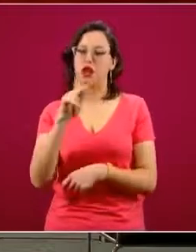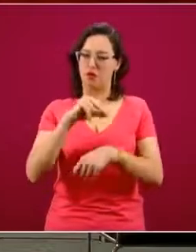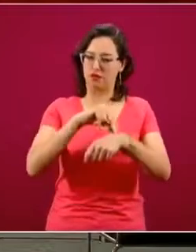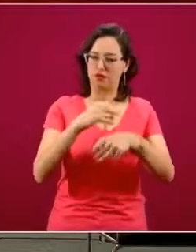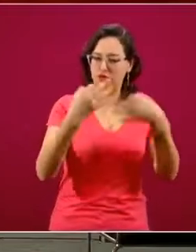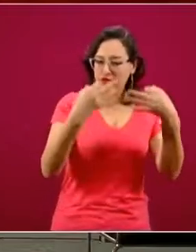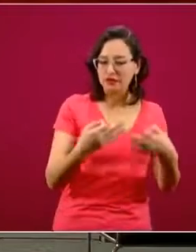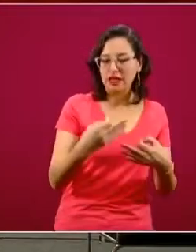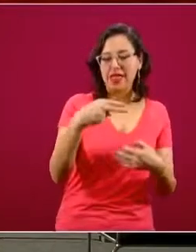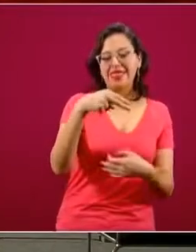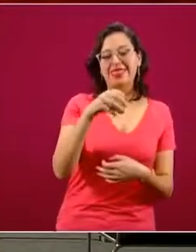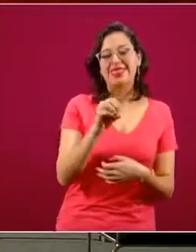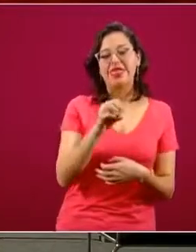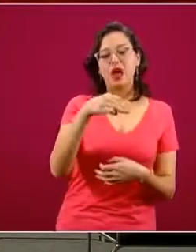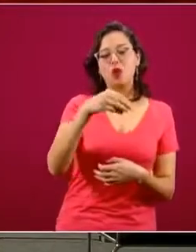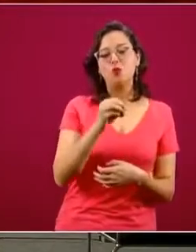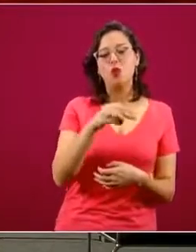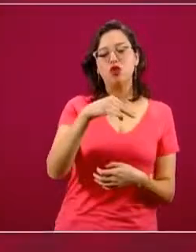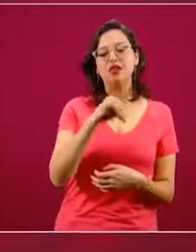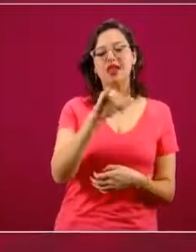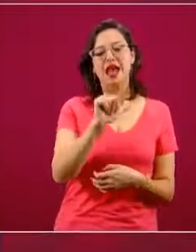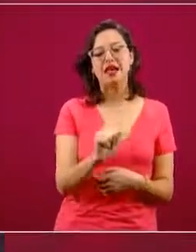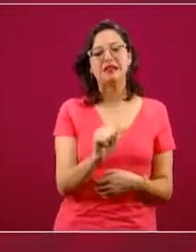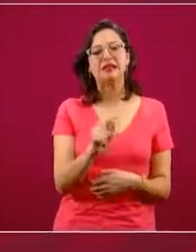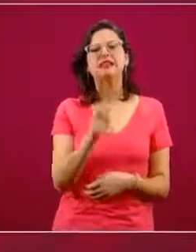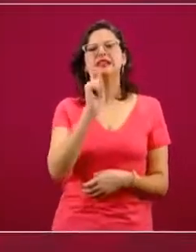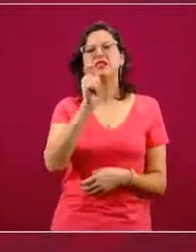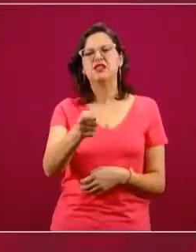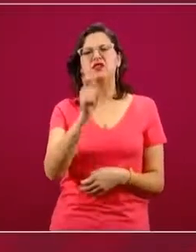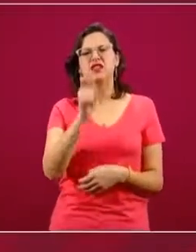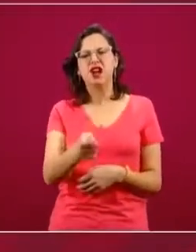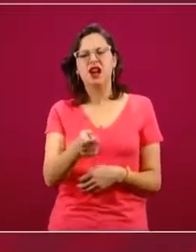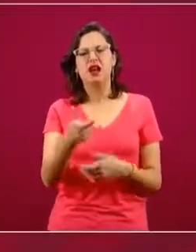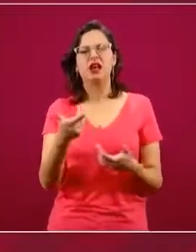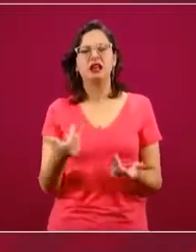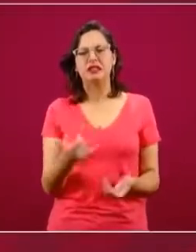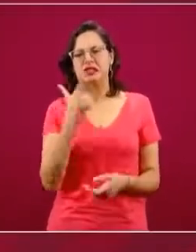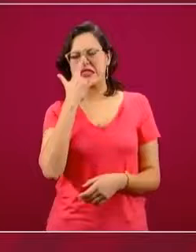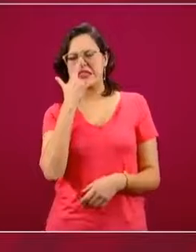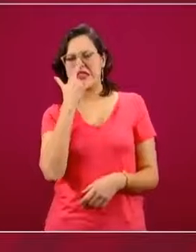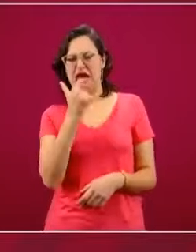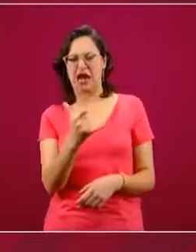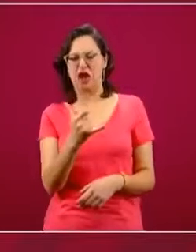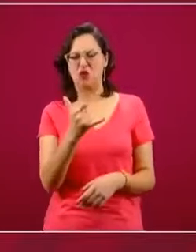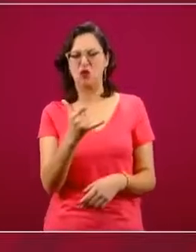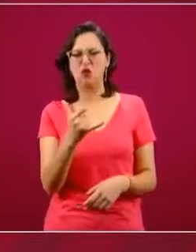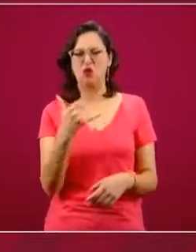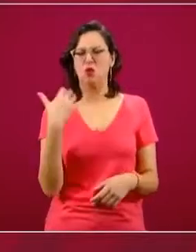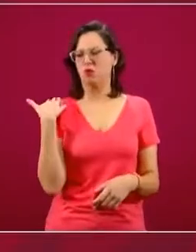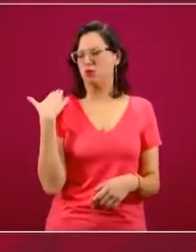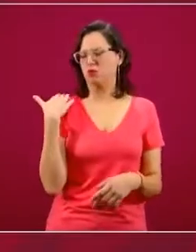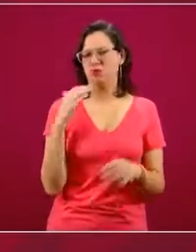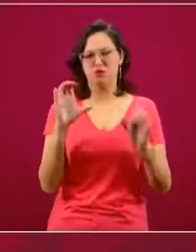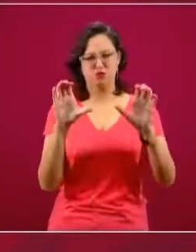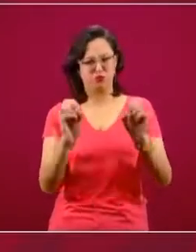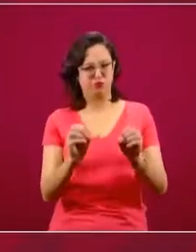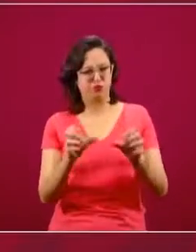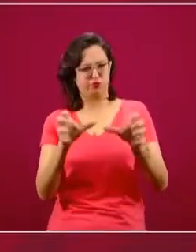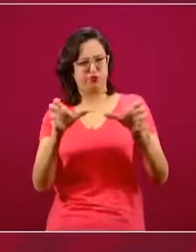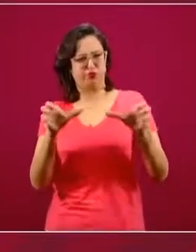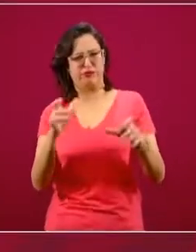Cuando existe neumonía atípica, es un elemento específico, un tecnicismo